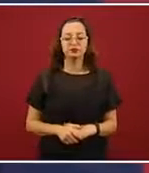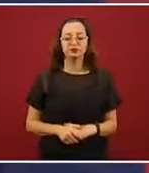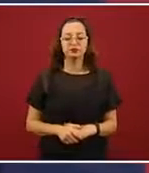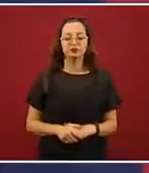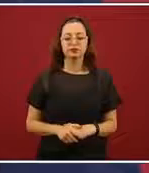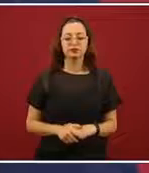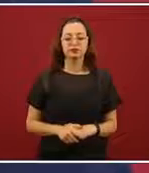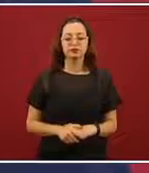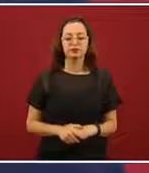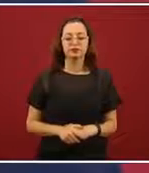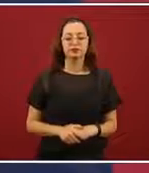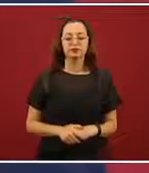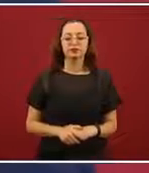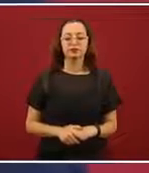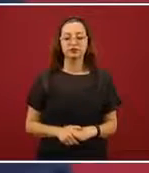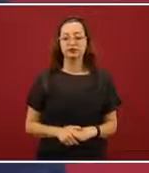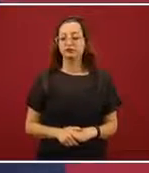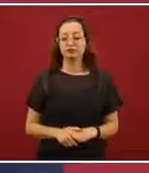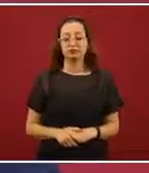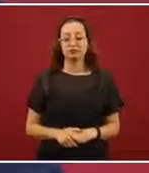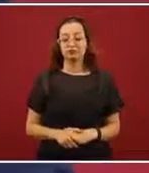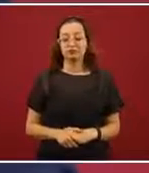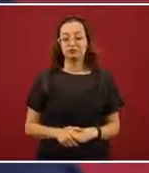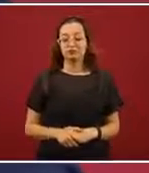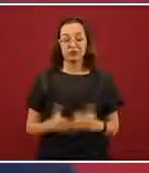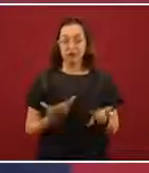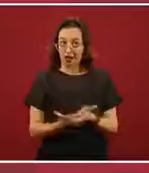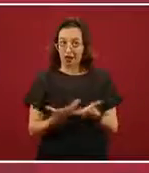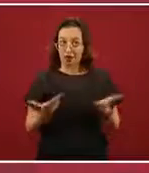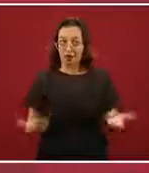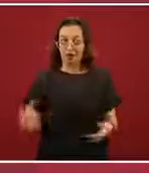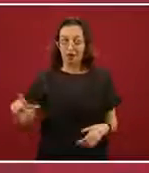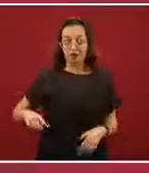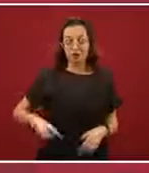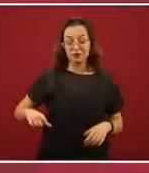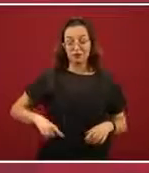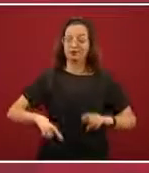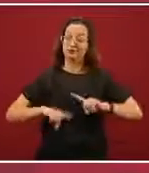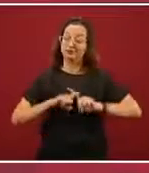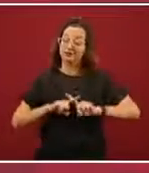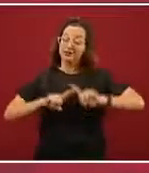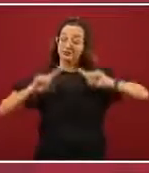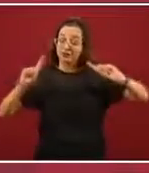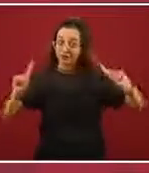primero, no es la misma receta, primero. Segundo,